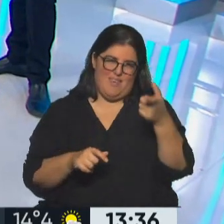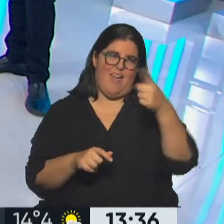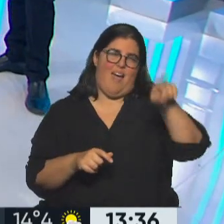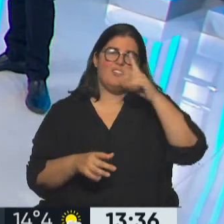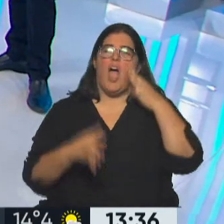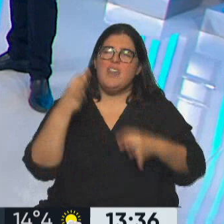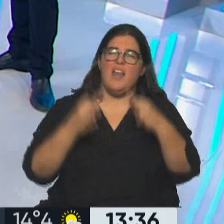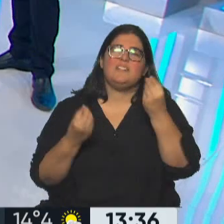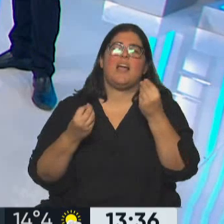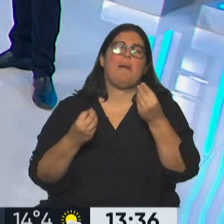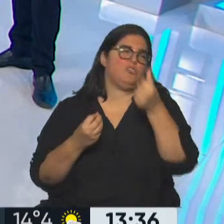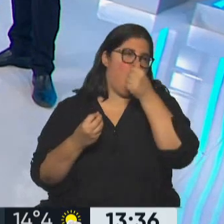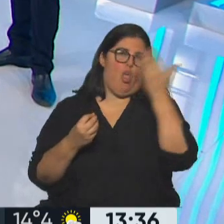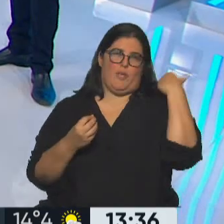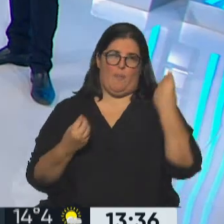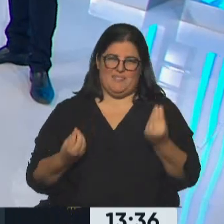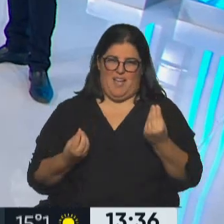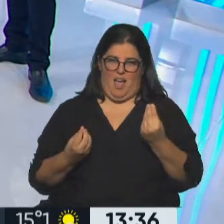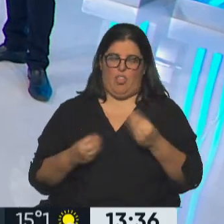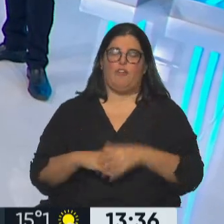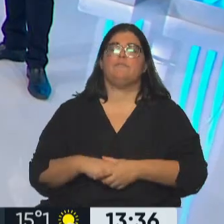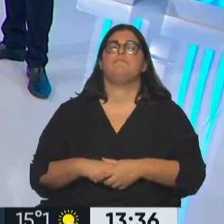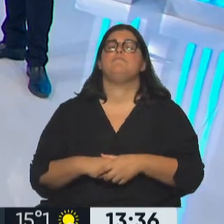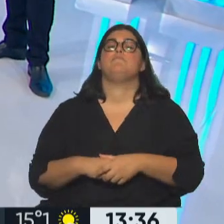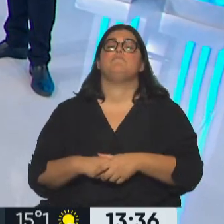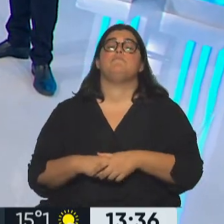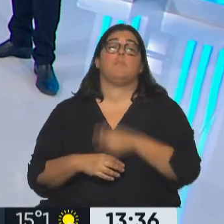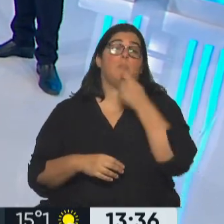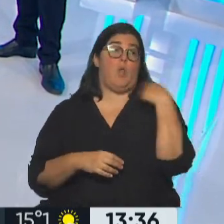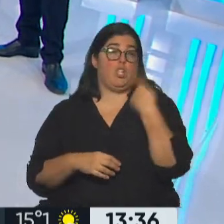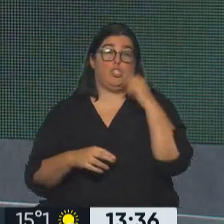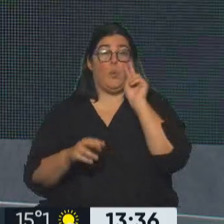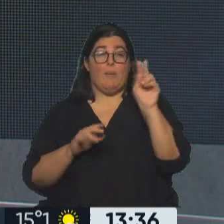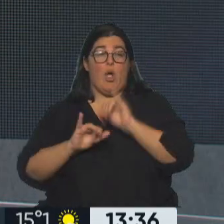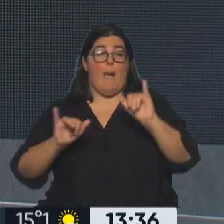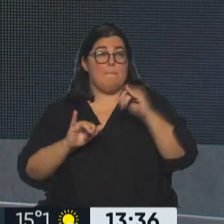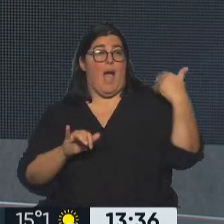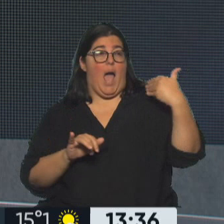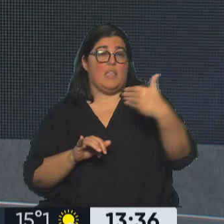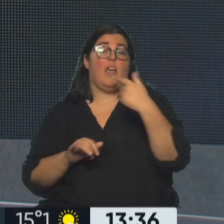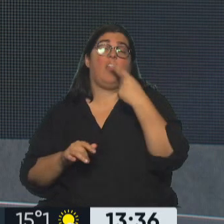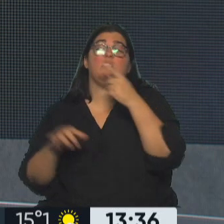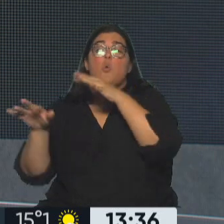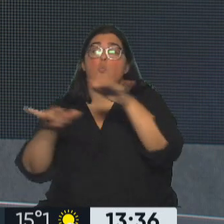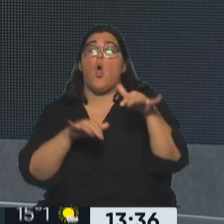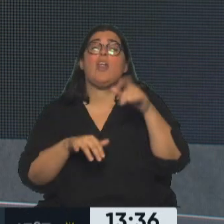domingo pasado. Y después de un momento, si uno venía siguiendo la campaña, se decía que Erdogan podía perder, lo cual le hubiese